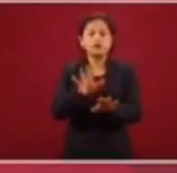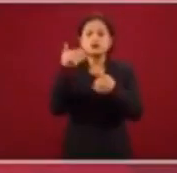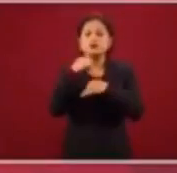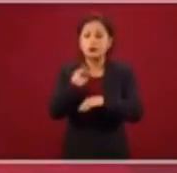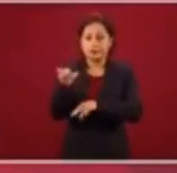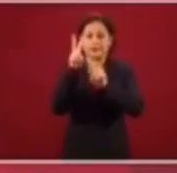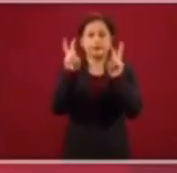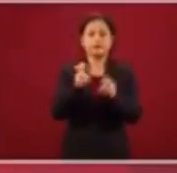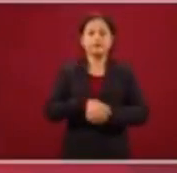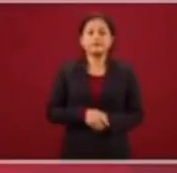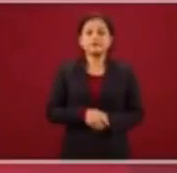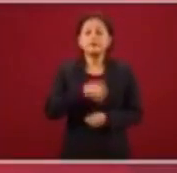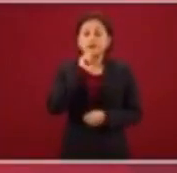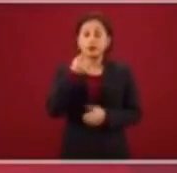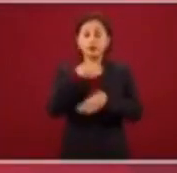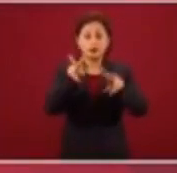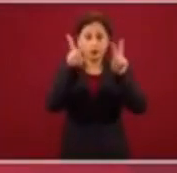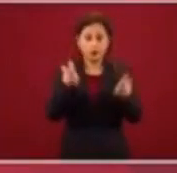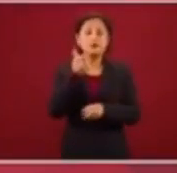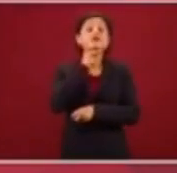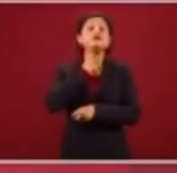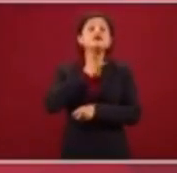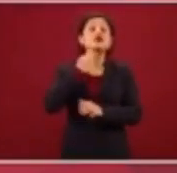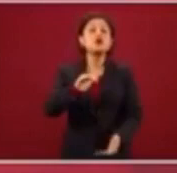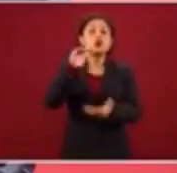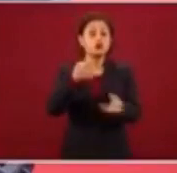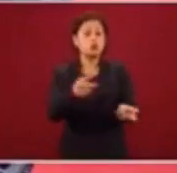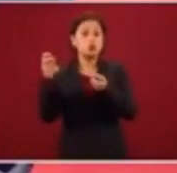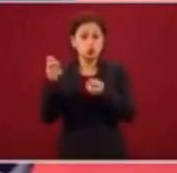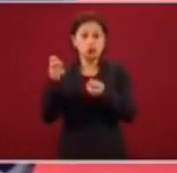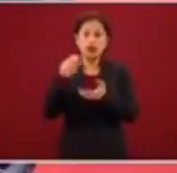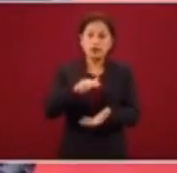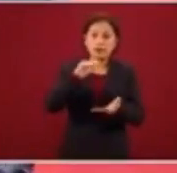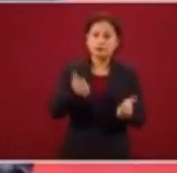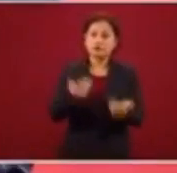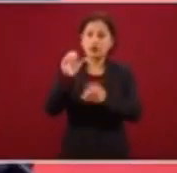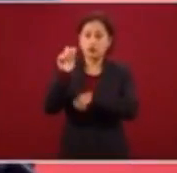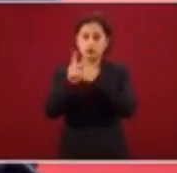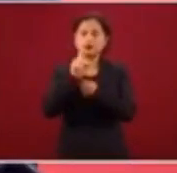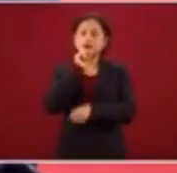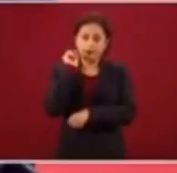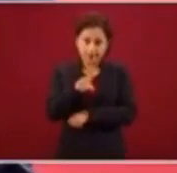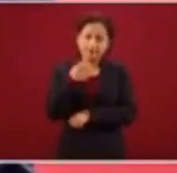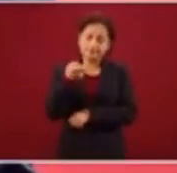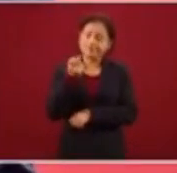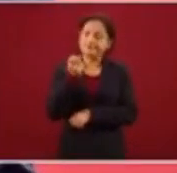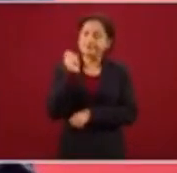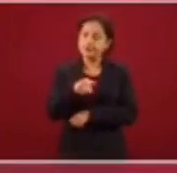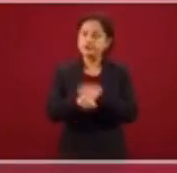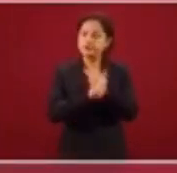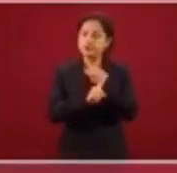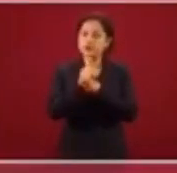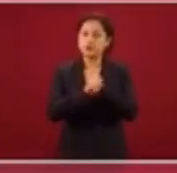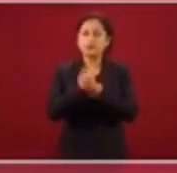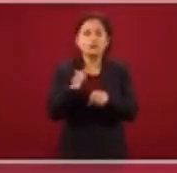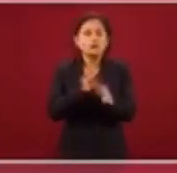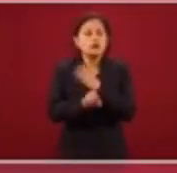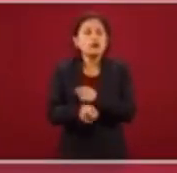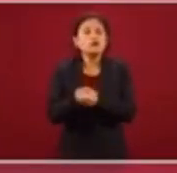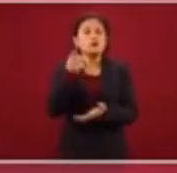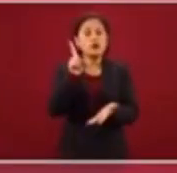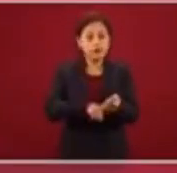robo de petróleo crudo para la exportación eso es lo mismo que se roban equipos